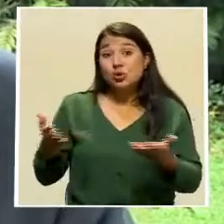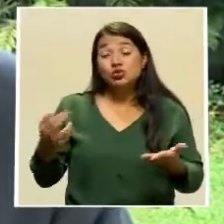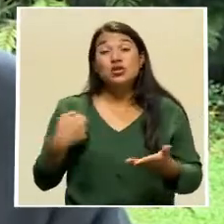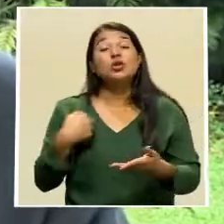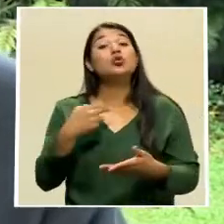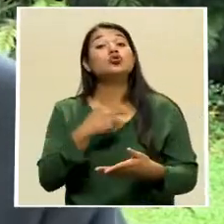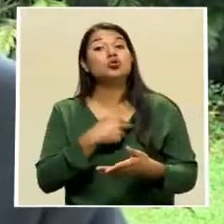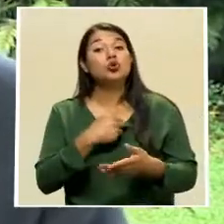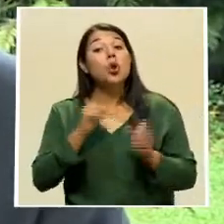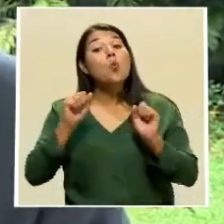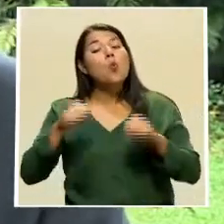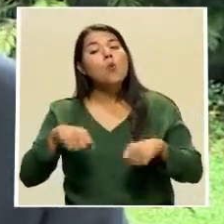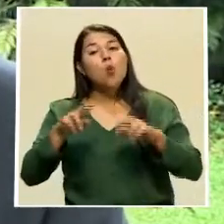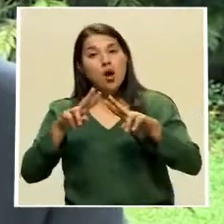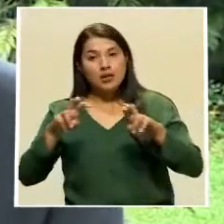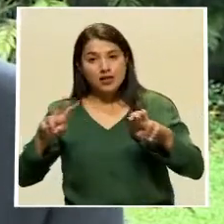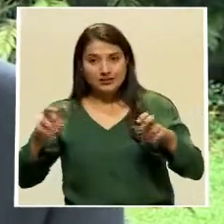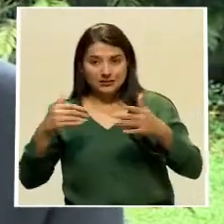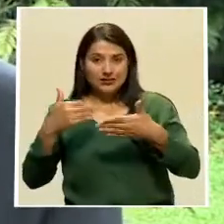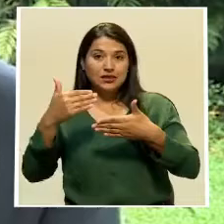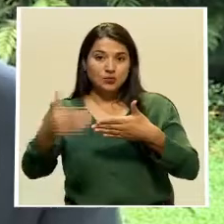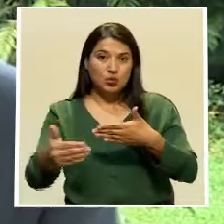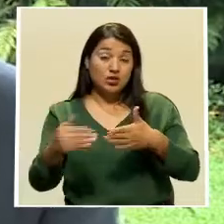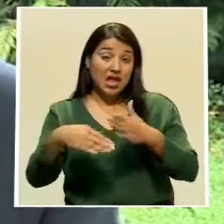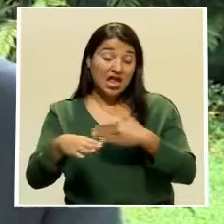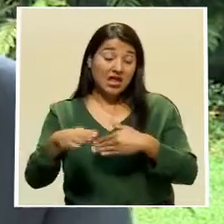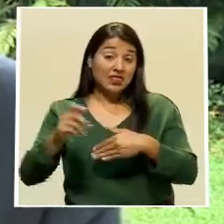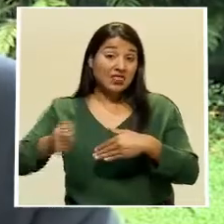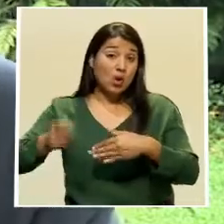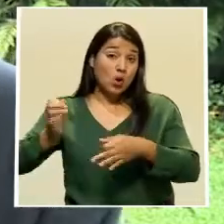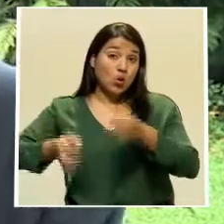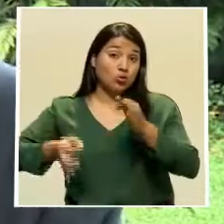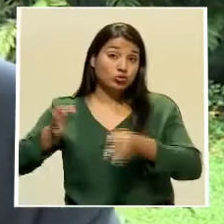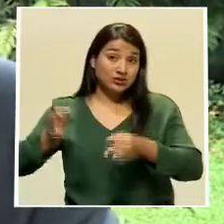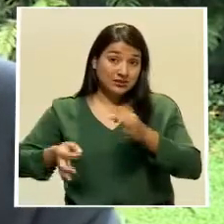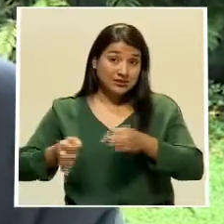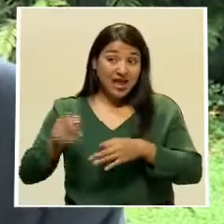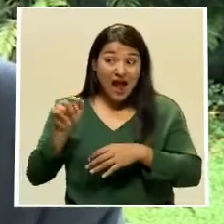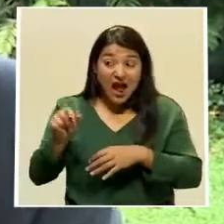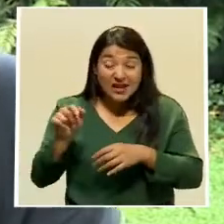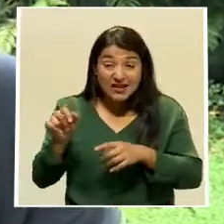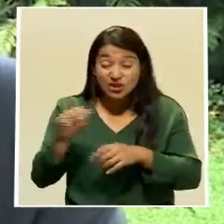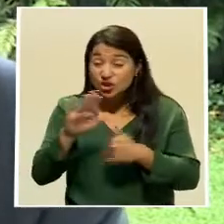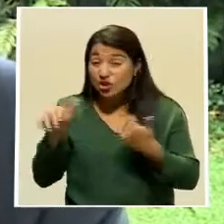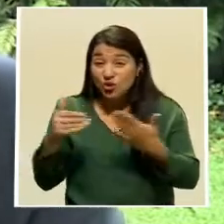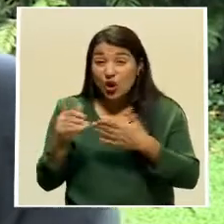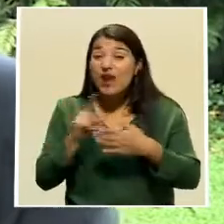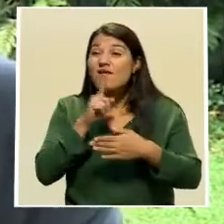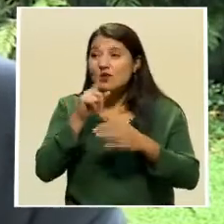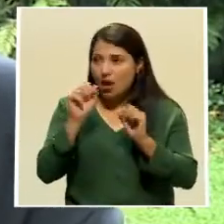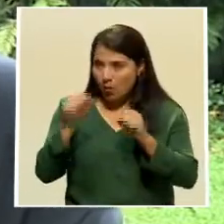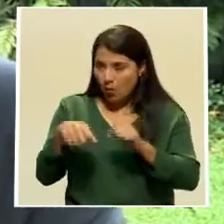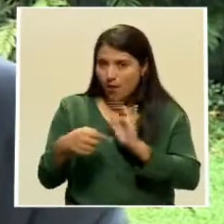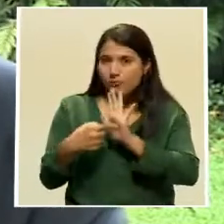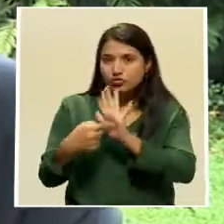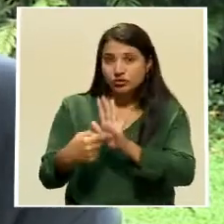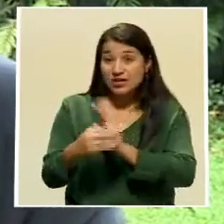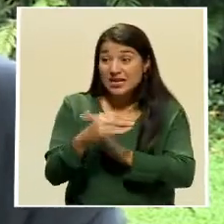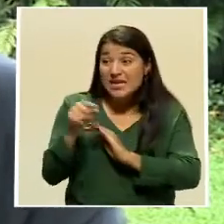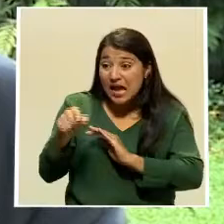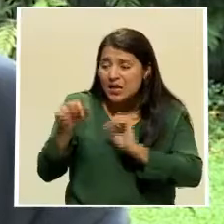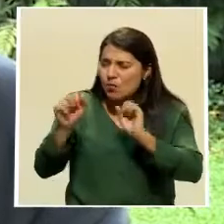estar analizando posteriormente en los tribunales de justicia, donde la verdad real de los hechos se va a dar y donde vamos a